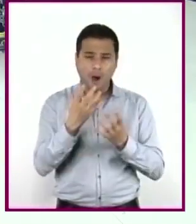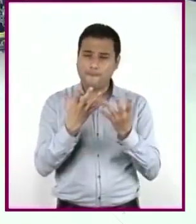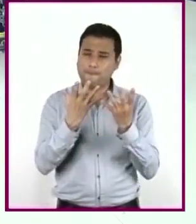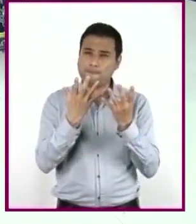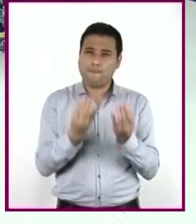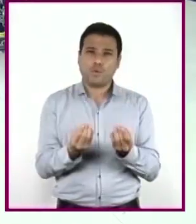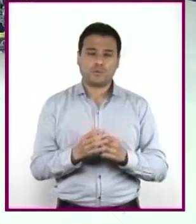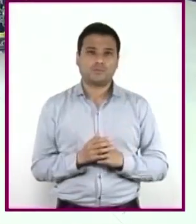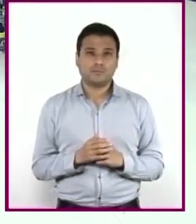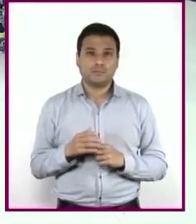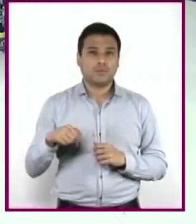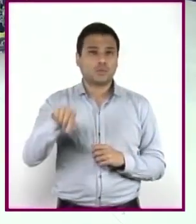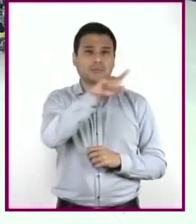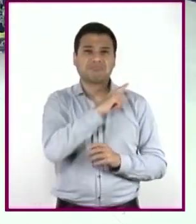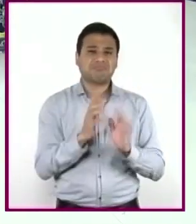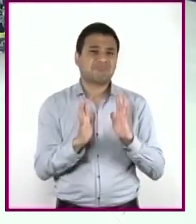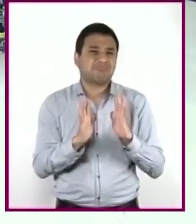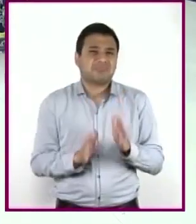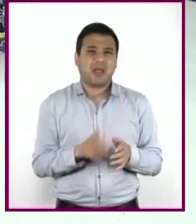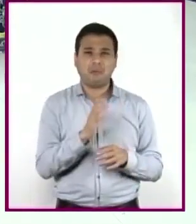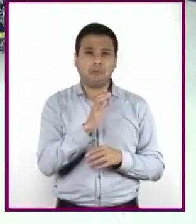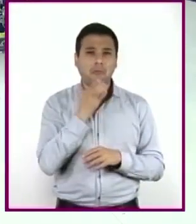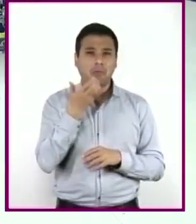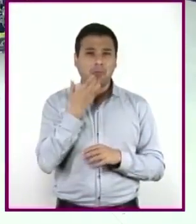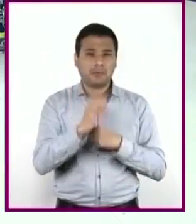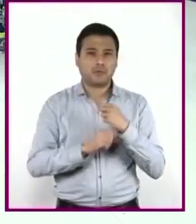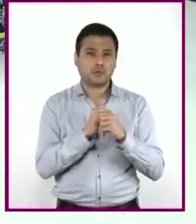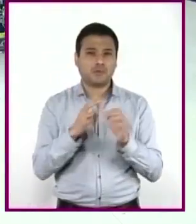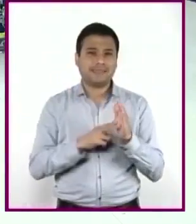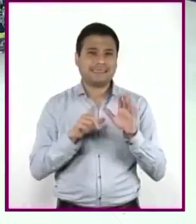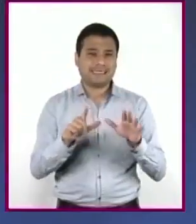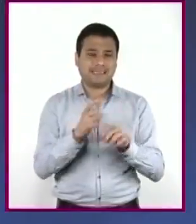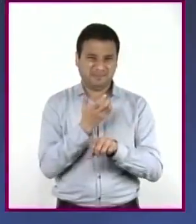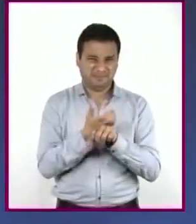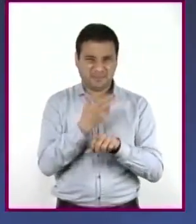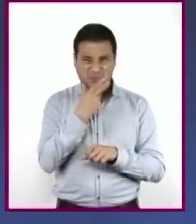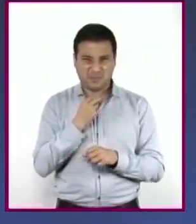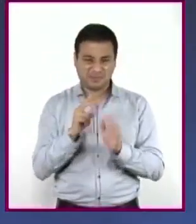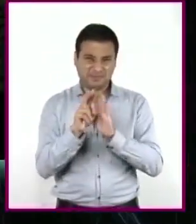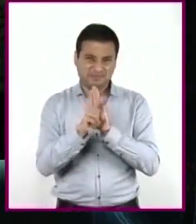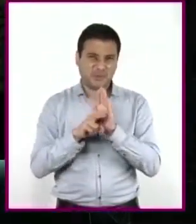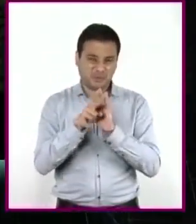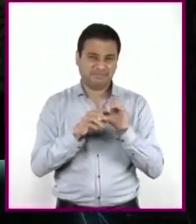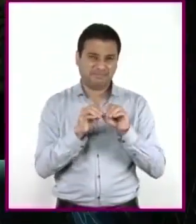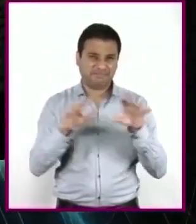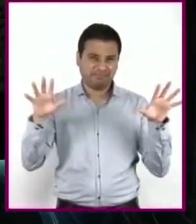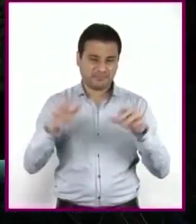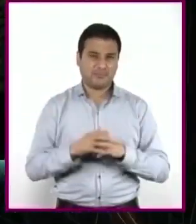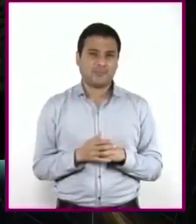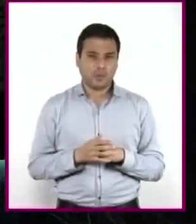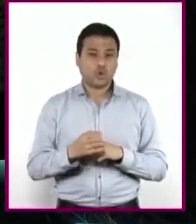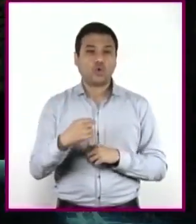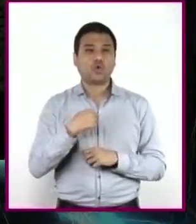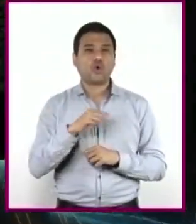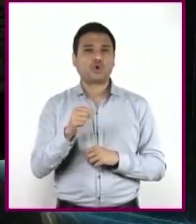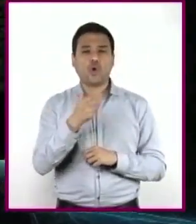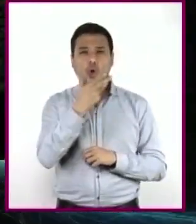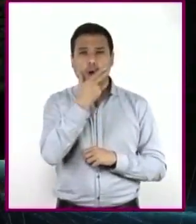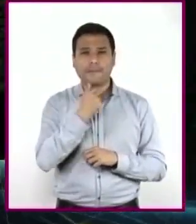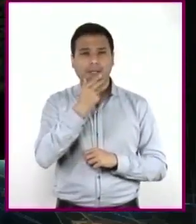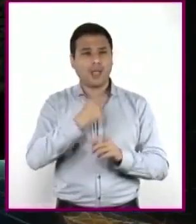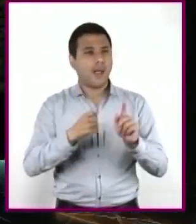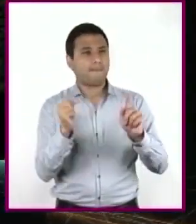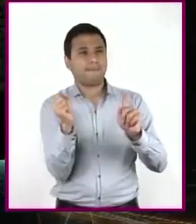hemos vuelto un tanto insensibles. En 2017, un estadounidense publicó un video en el que se observaba que él